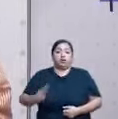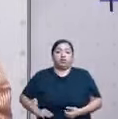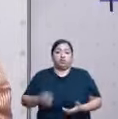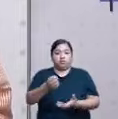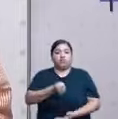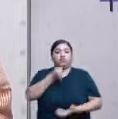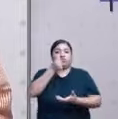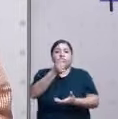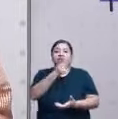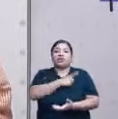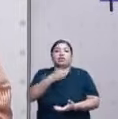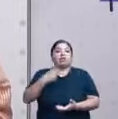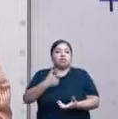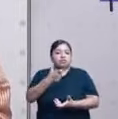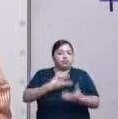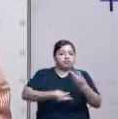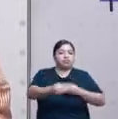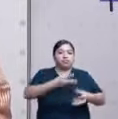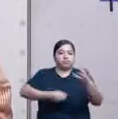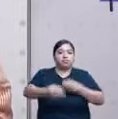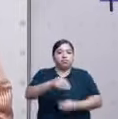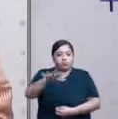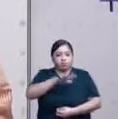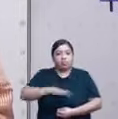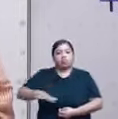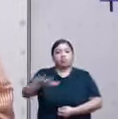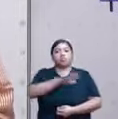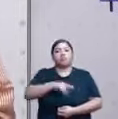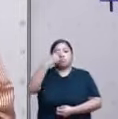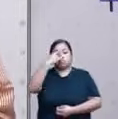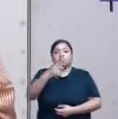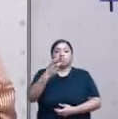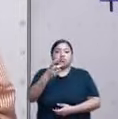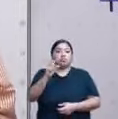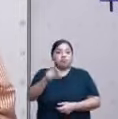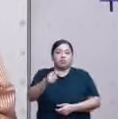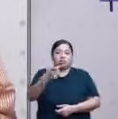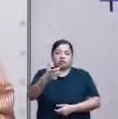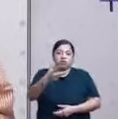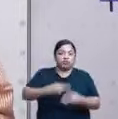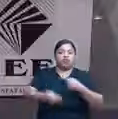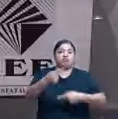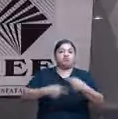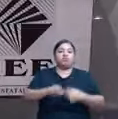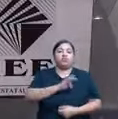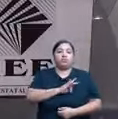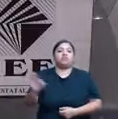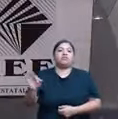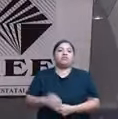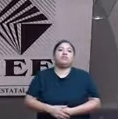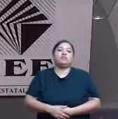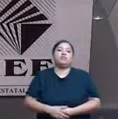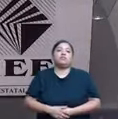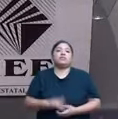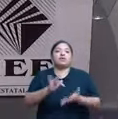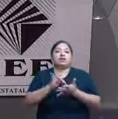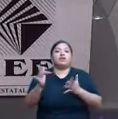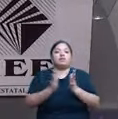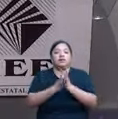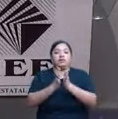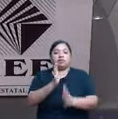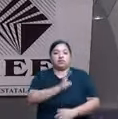que quedarse, tiene que ser invertido de manera local para que esa reinversión gire en torno al municipio. Muchas gracias por su intervención, candidato.